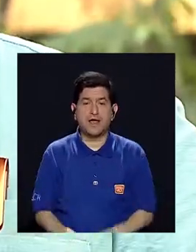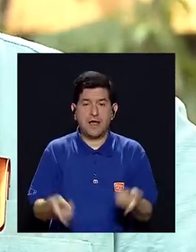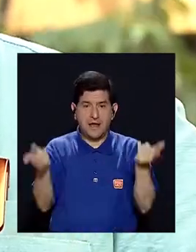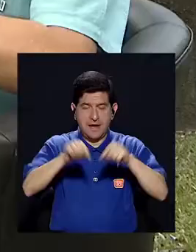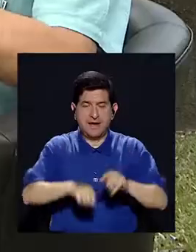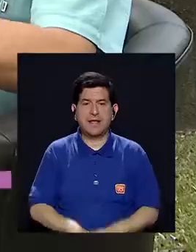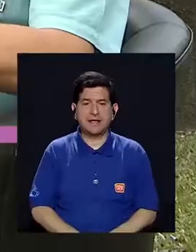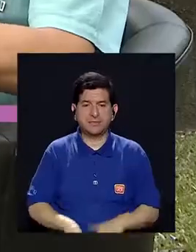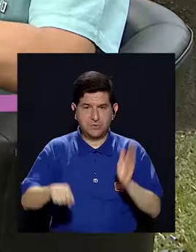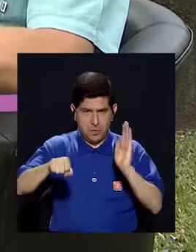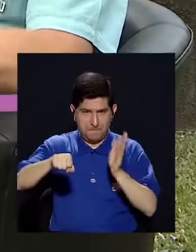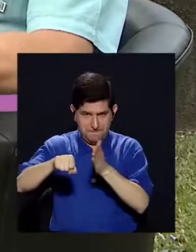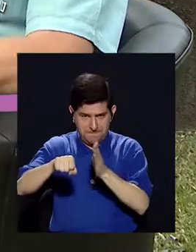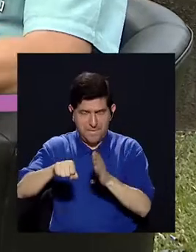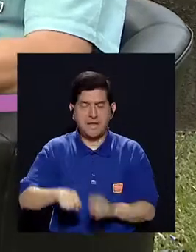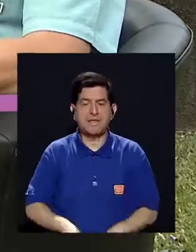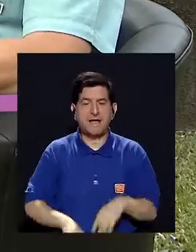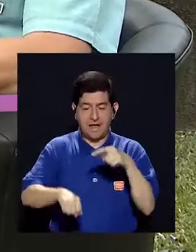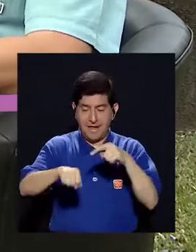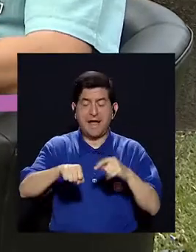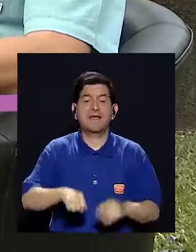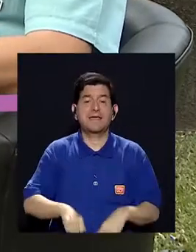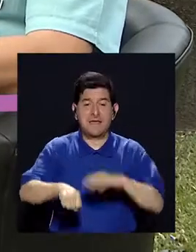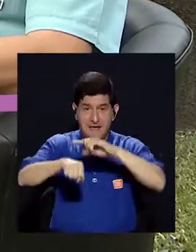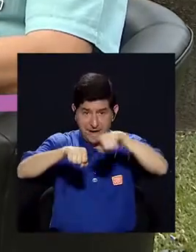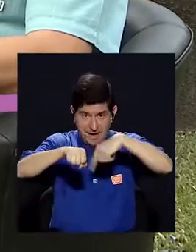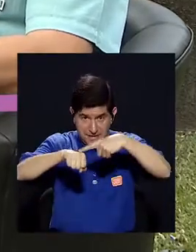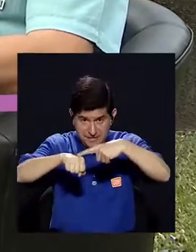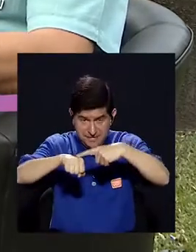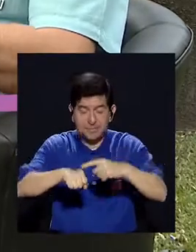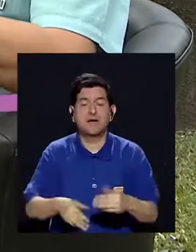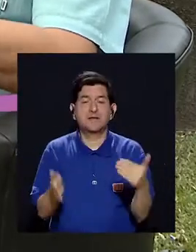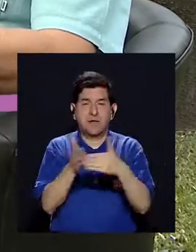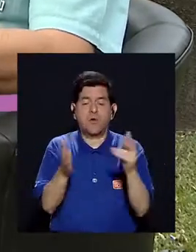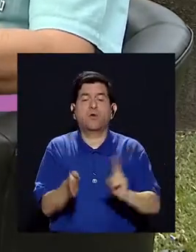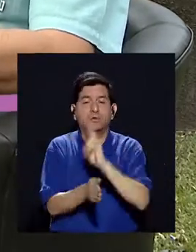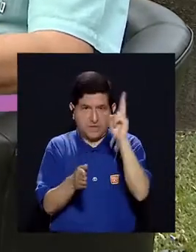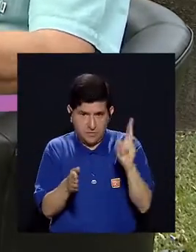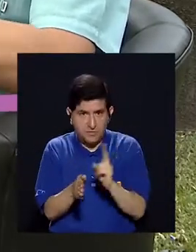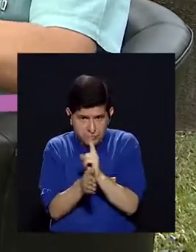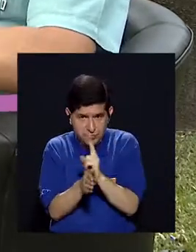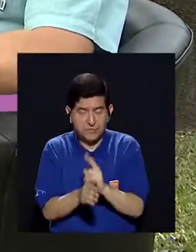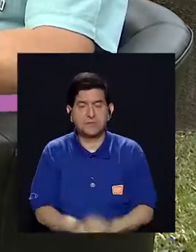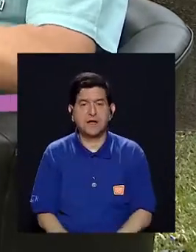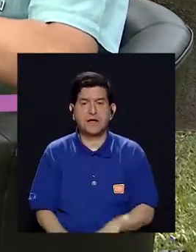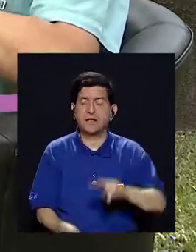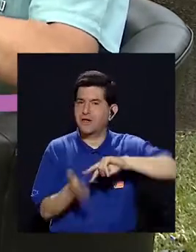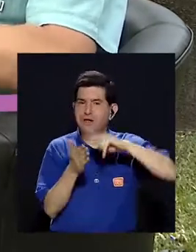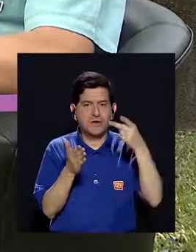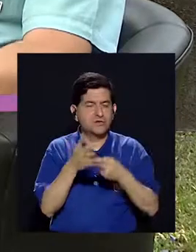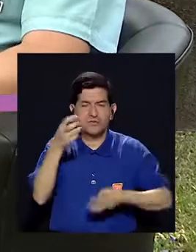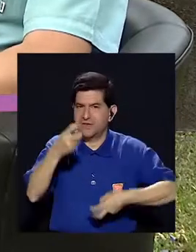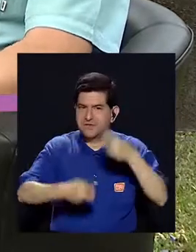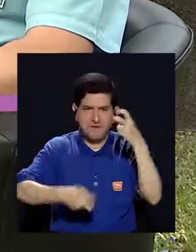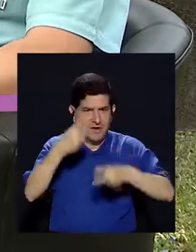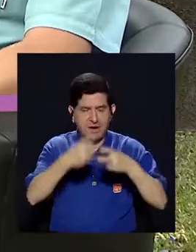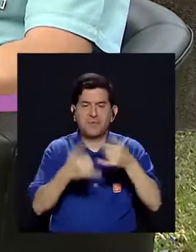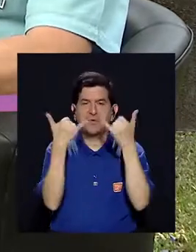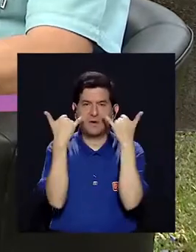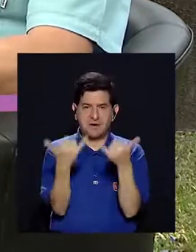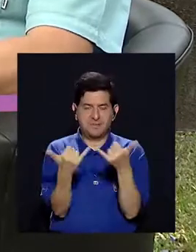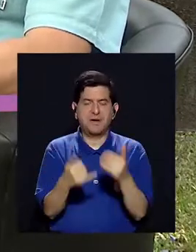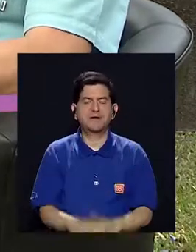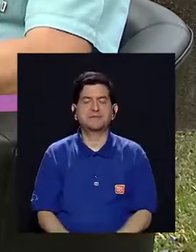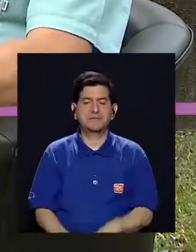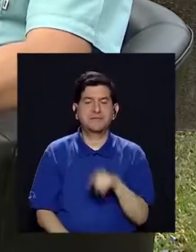coronas de las piñas, si nosotros los transformamos en platos, estamos reutilizando las coronas y no vamos a tener problemas una vez